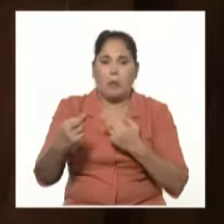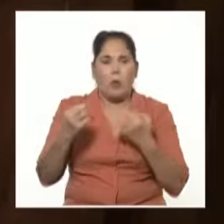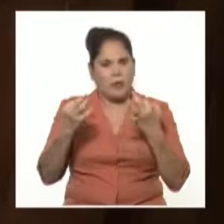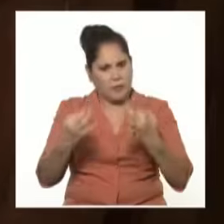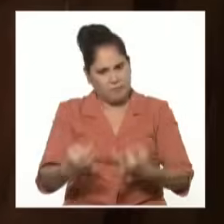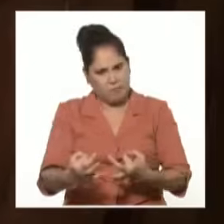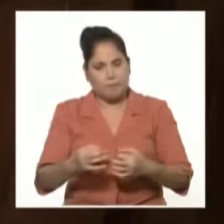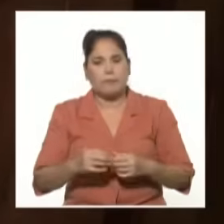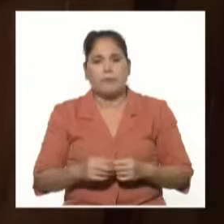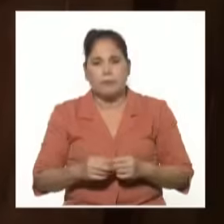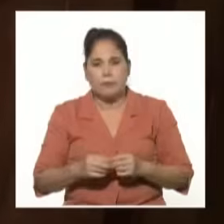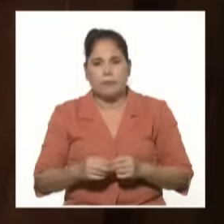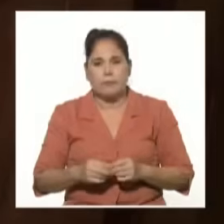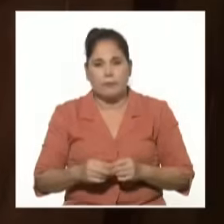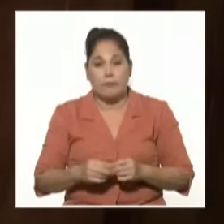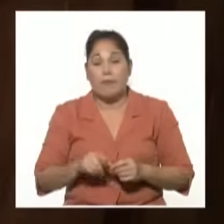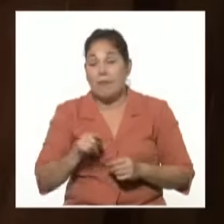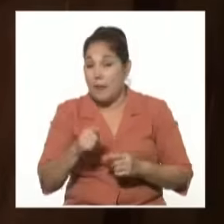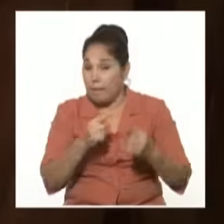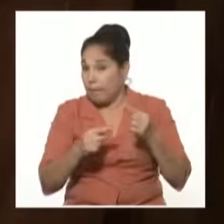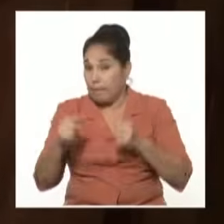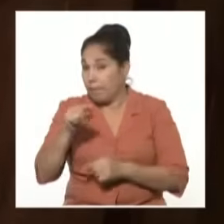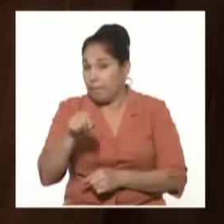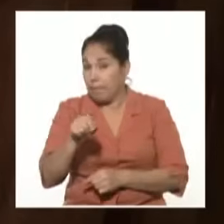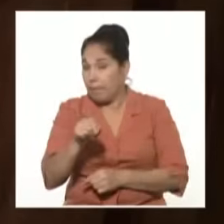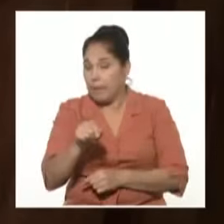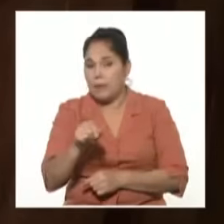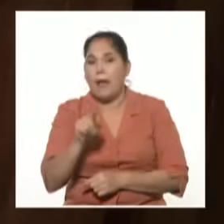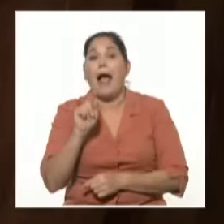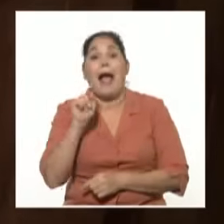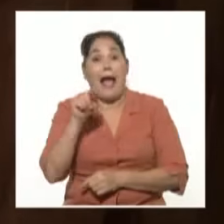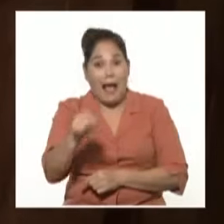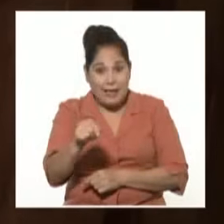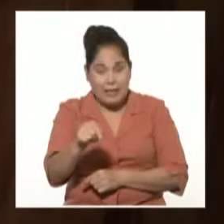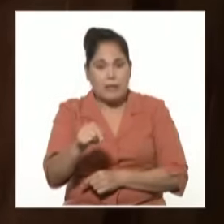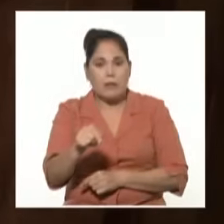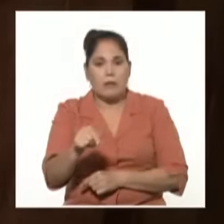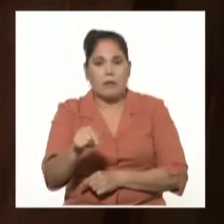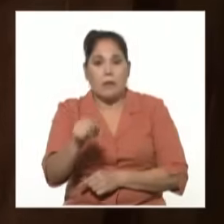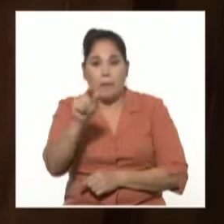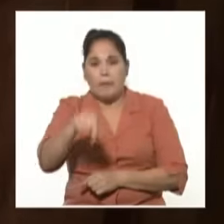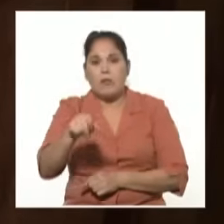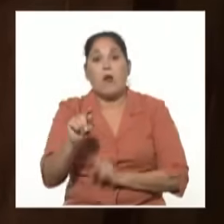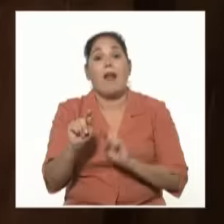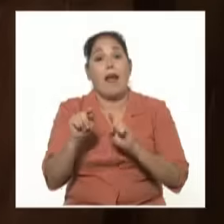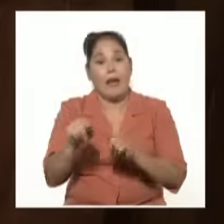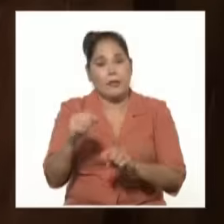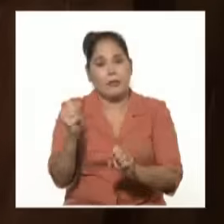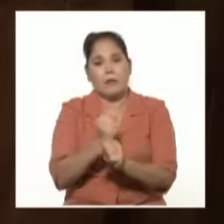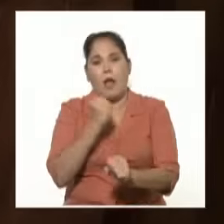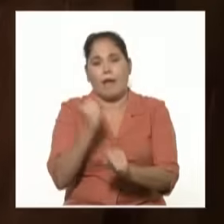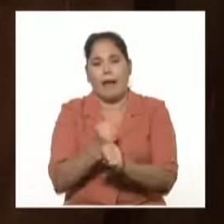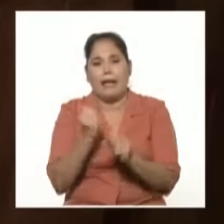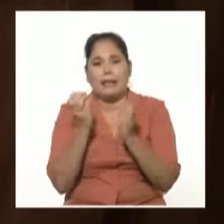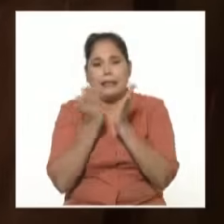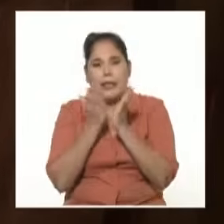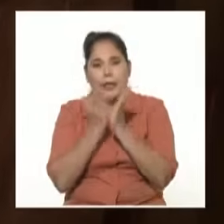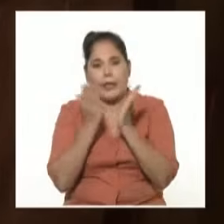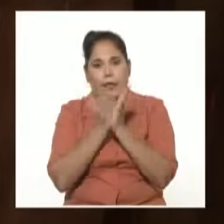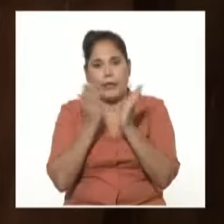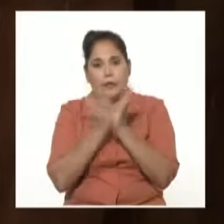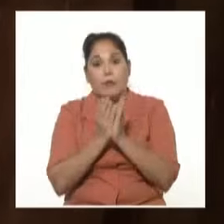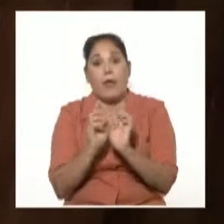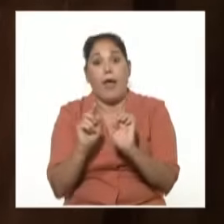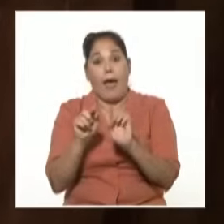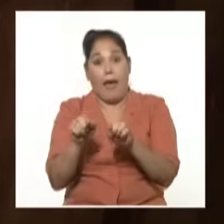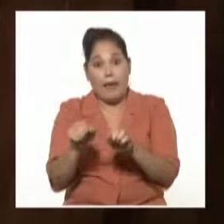tales. Y es sobre todo llegar allí donde nuestros compatriotas viven, trabajan y estudian, e incluso